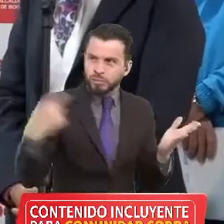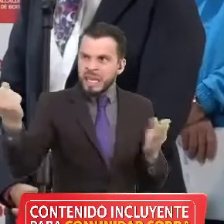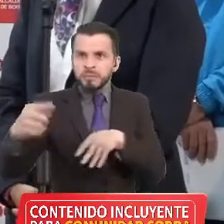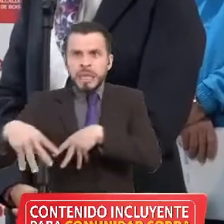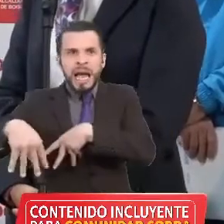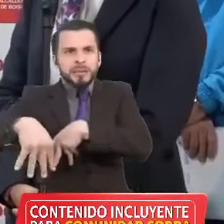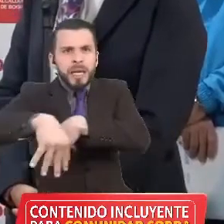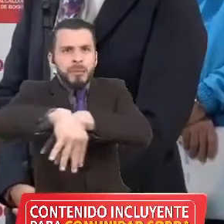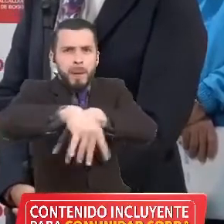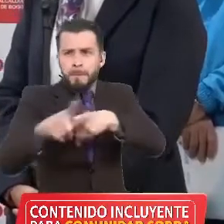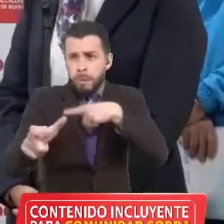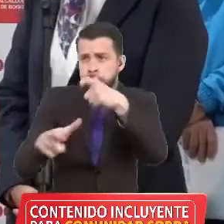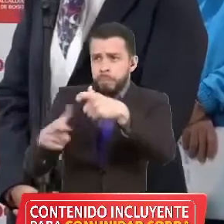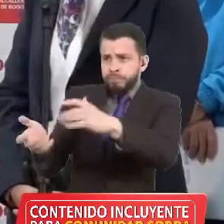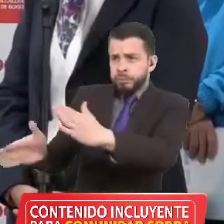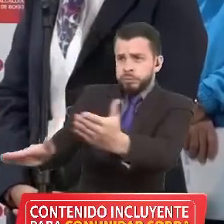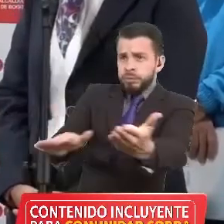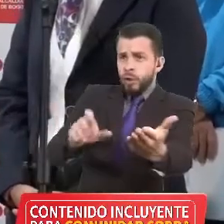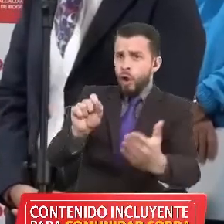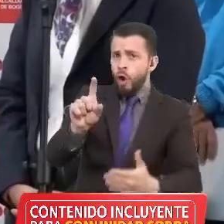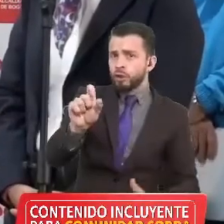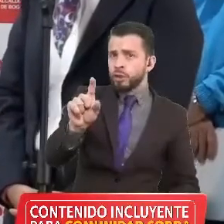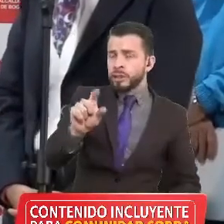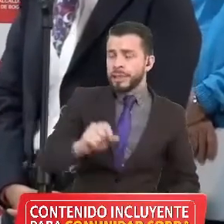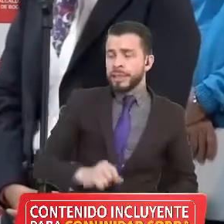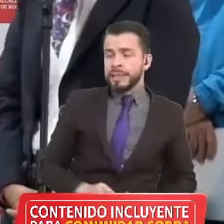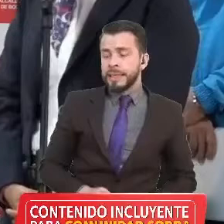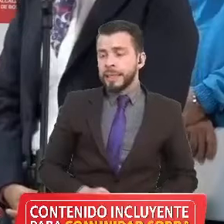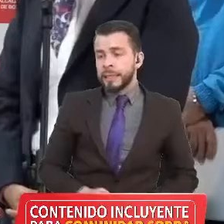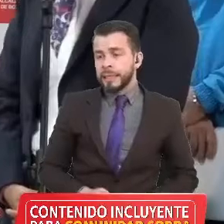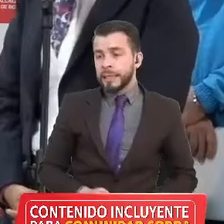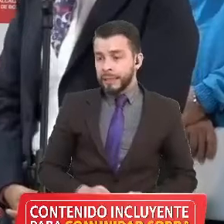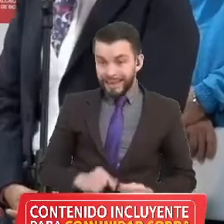creando esta relatoría me parece muy importante